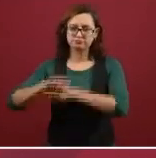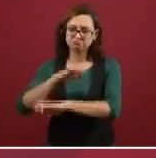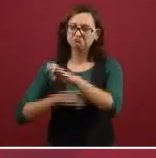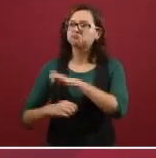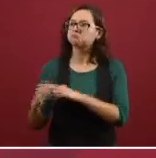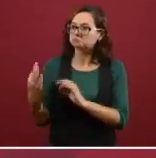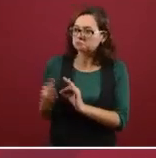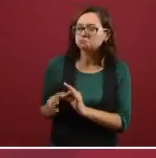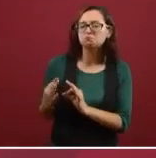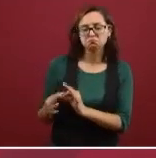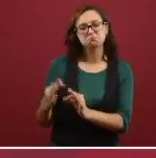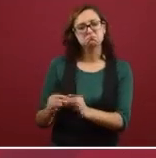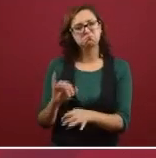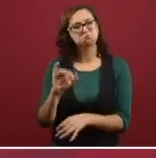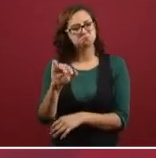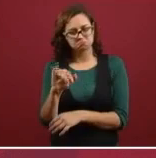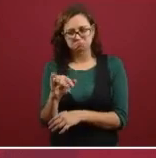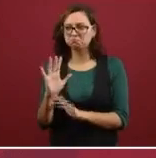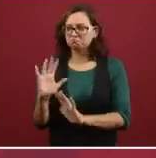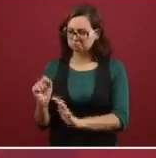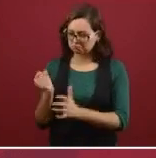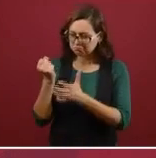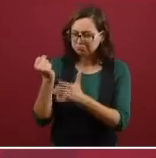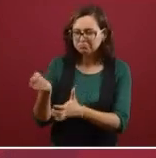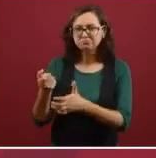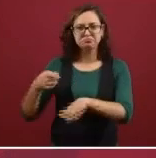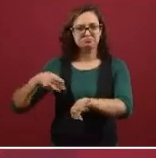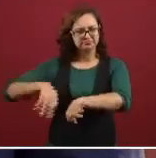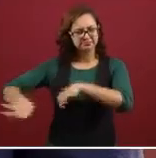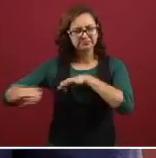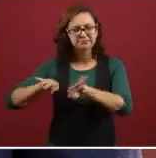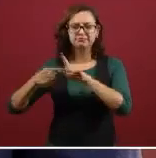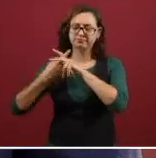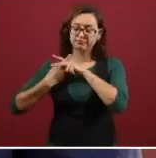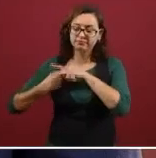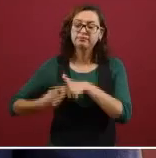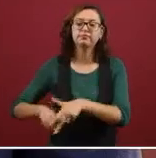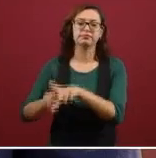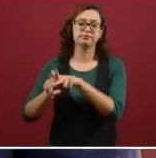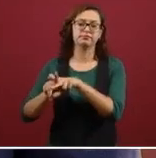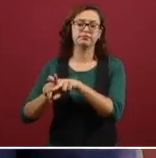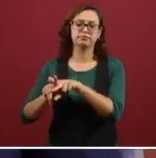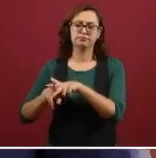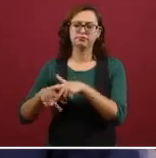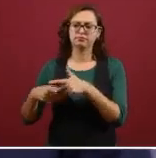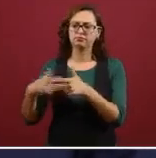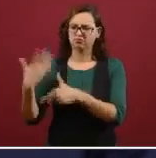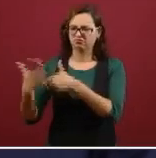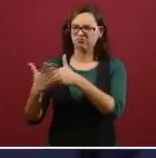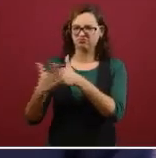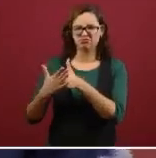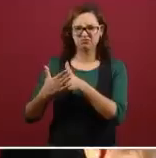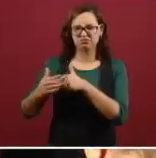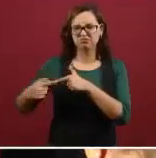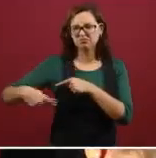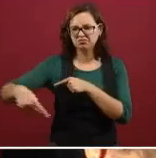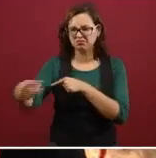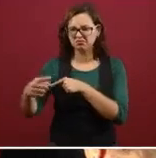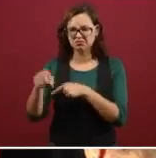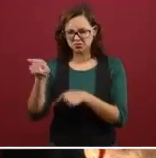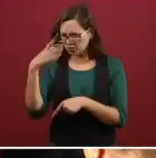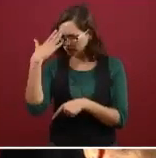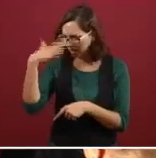está invirtiendo y ya van a empezar a producir. ¿Tú tienes la